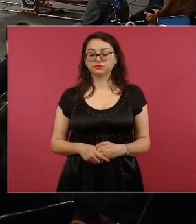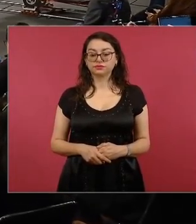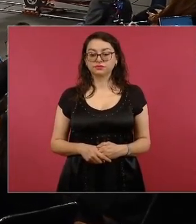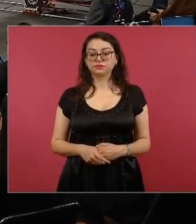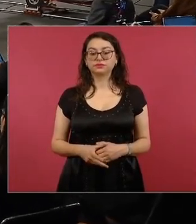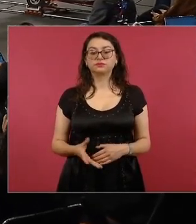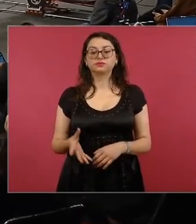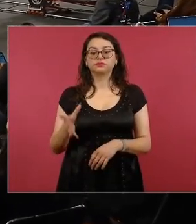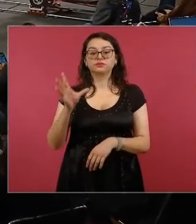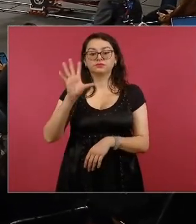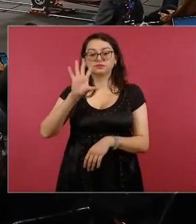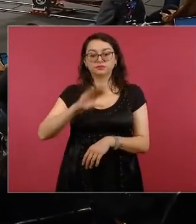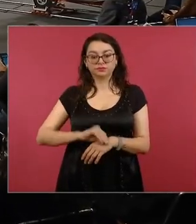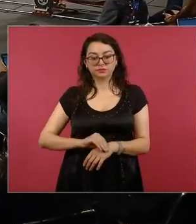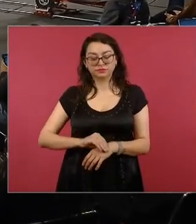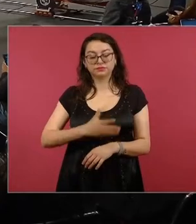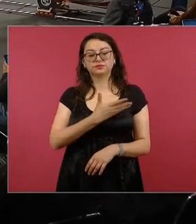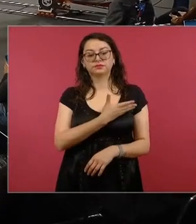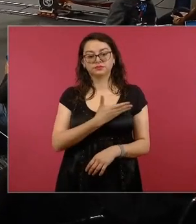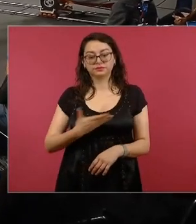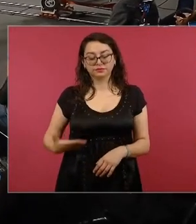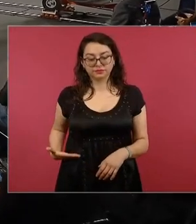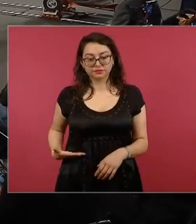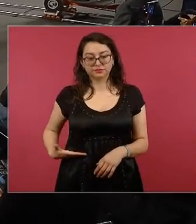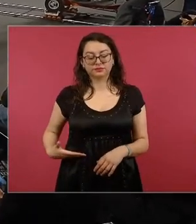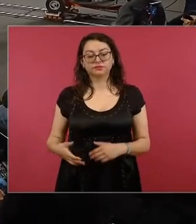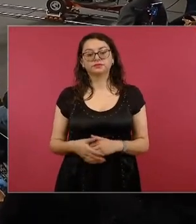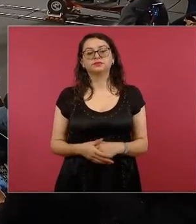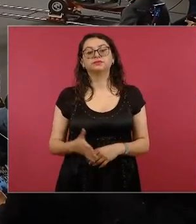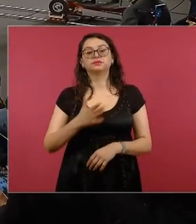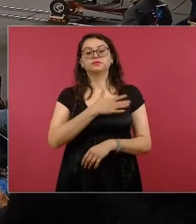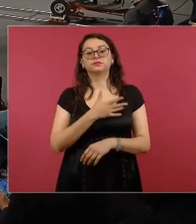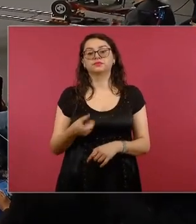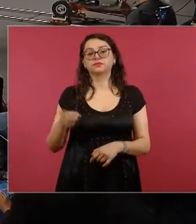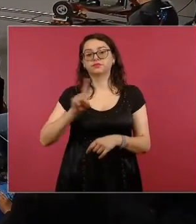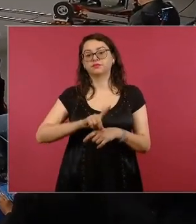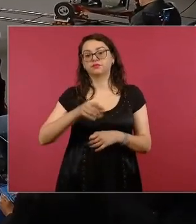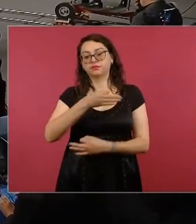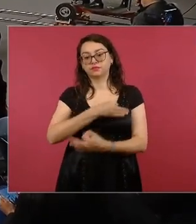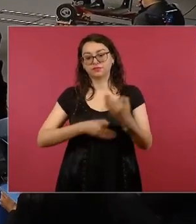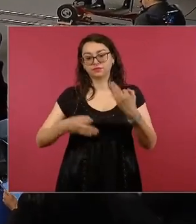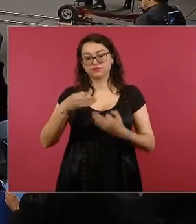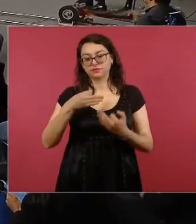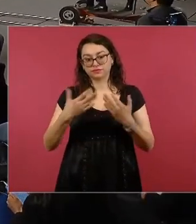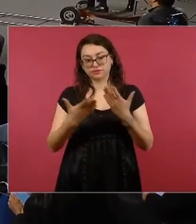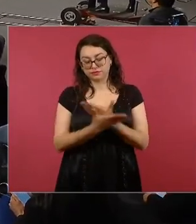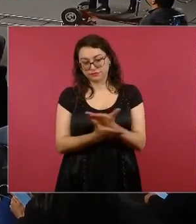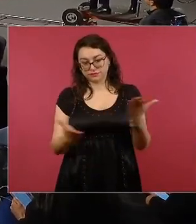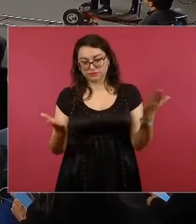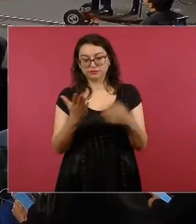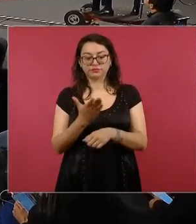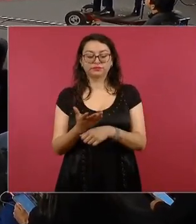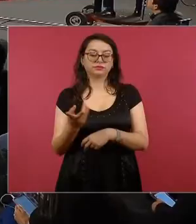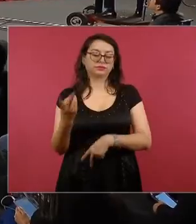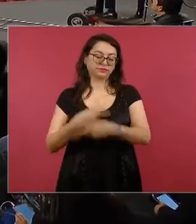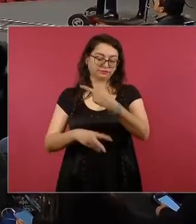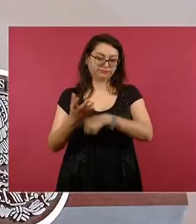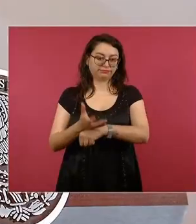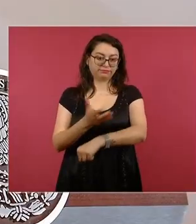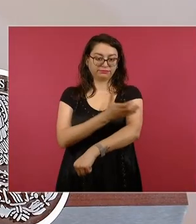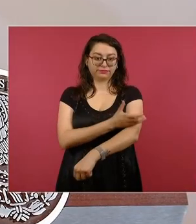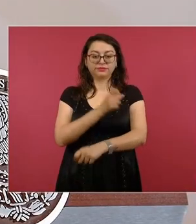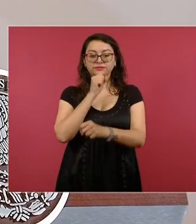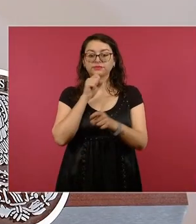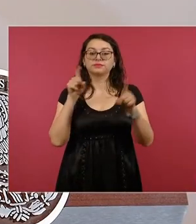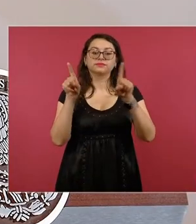Con su permiso, señor presidente, buenos días a todas las personas que están acá con nosotros y a quienes siguen esta transmisión